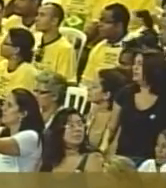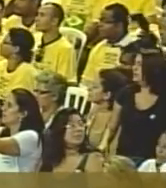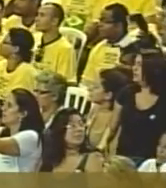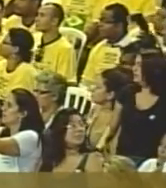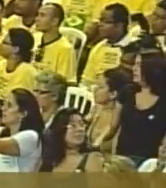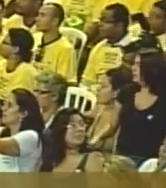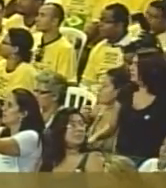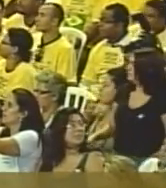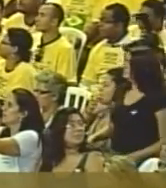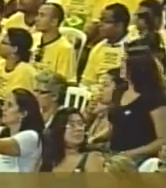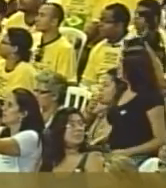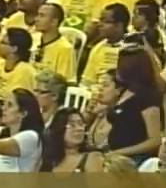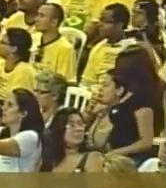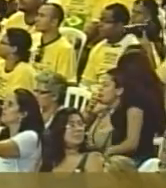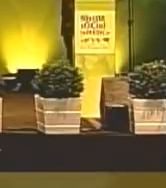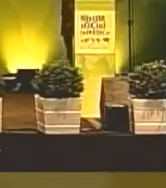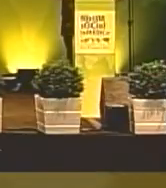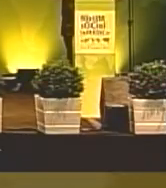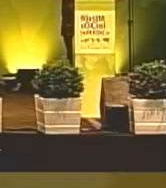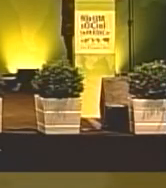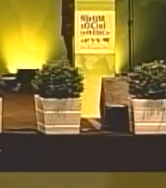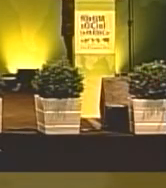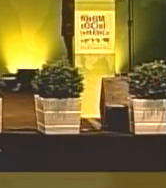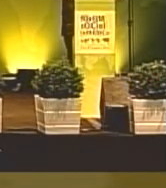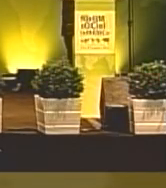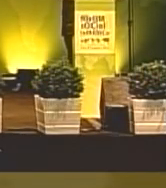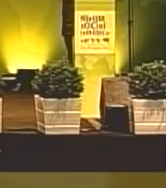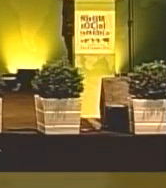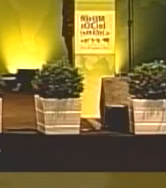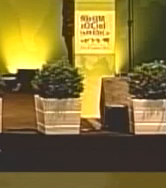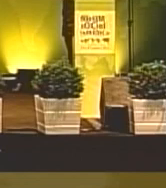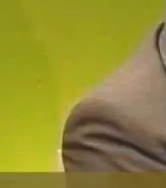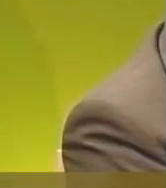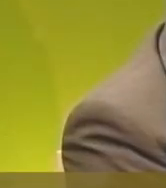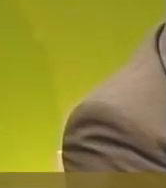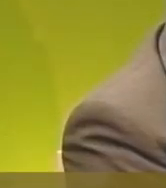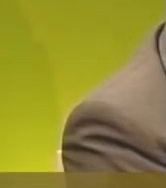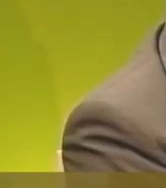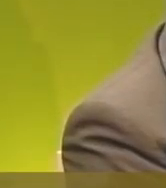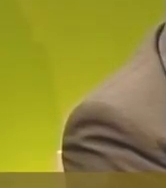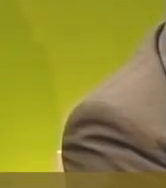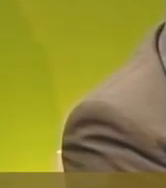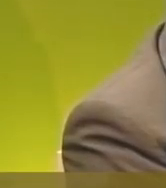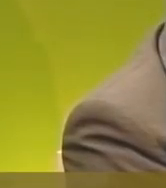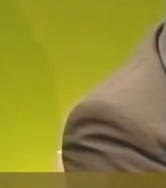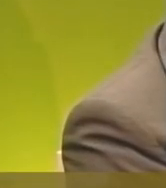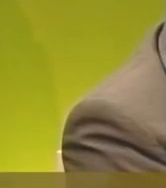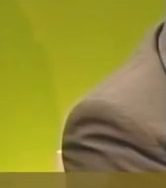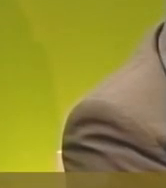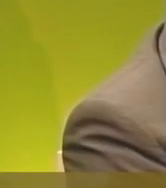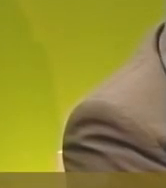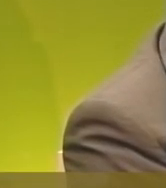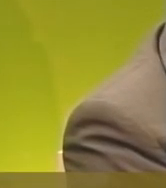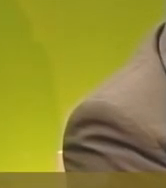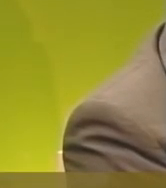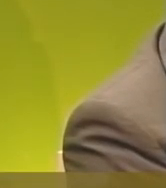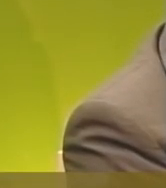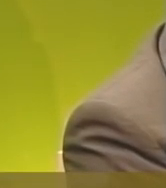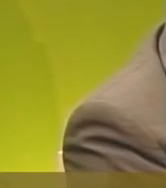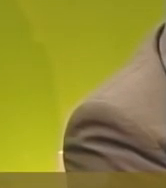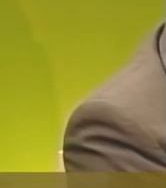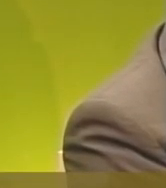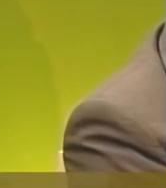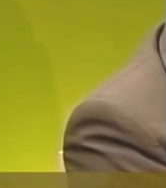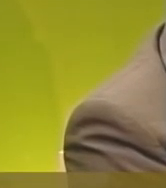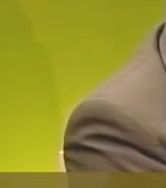a lo largo de estos días hemos venido discutiendo qué es lo que nosotros